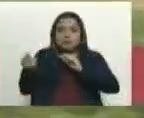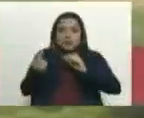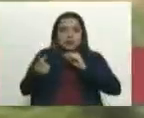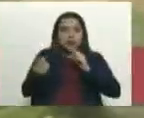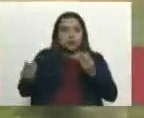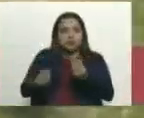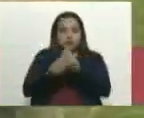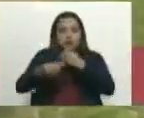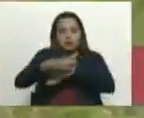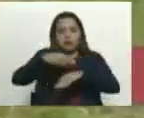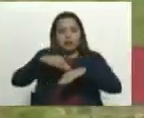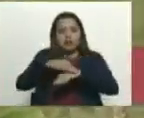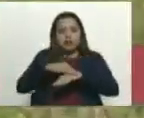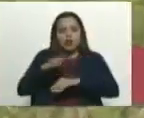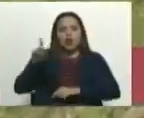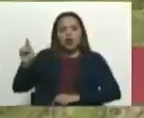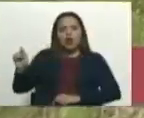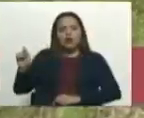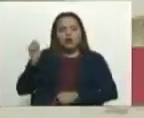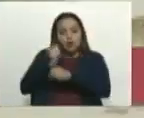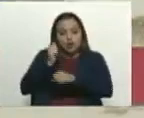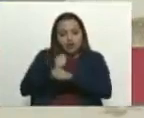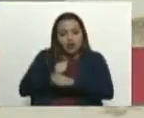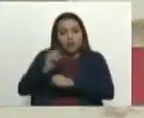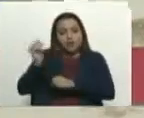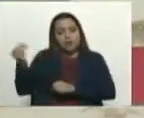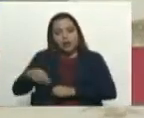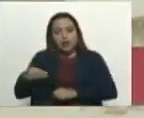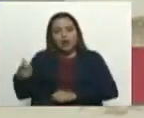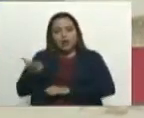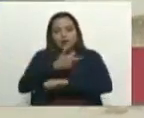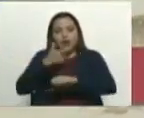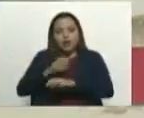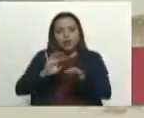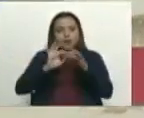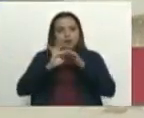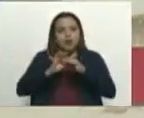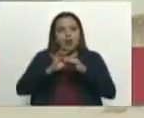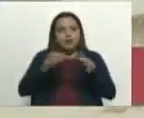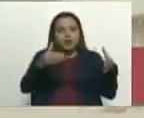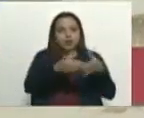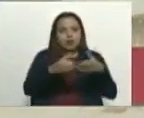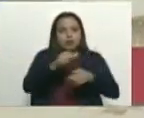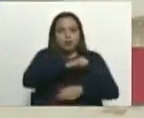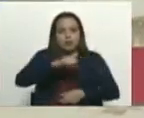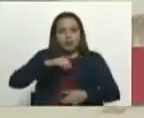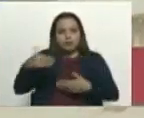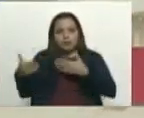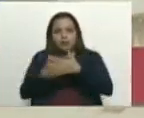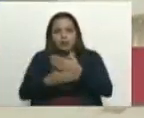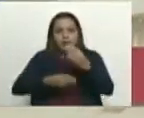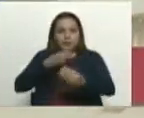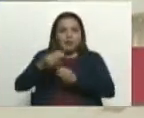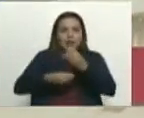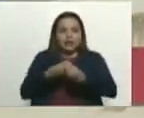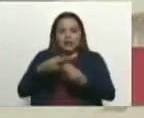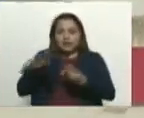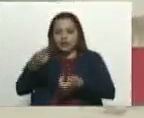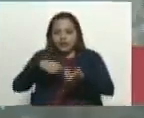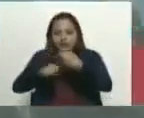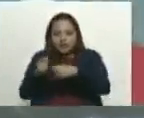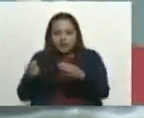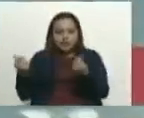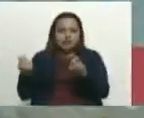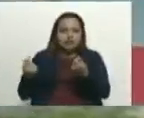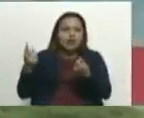ministro Torrialba como con el gobernador, alianzas con sectores privados para la explotación de aspectos comerciales, económicos